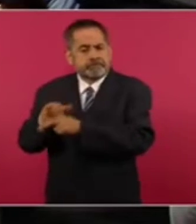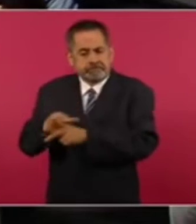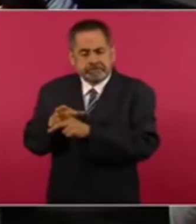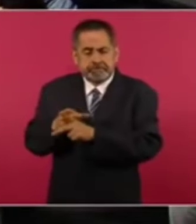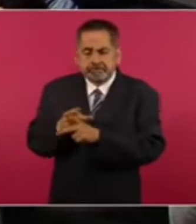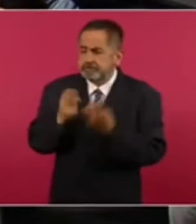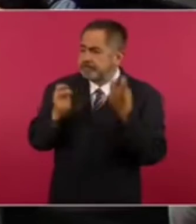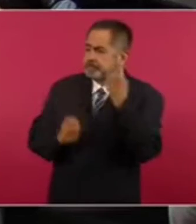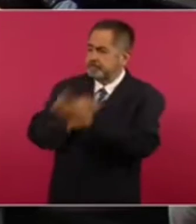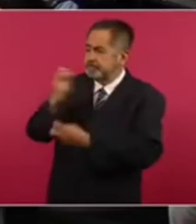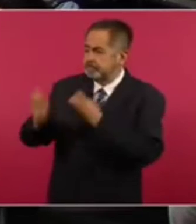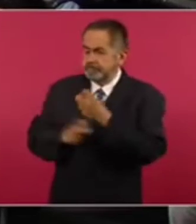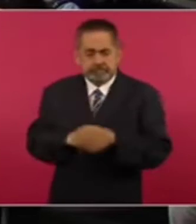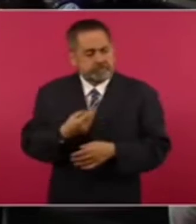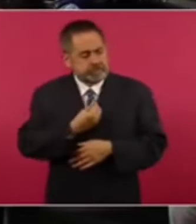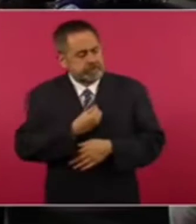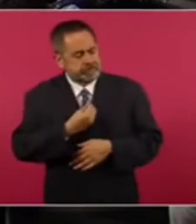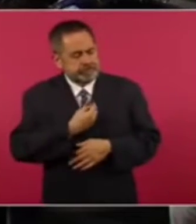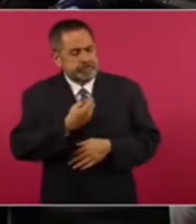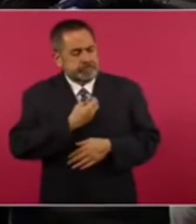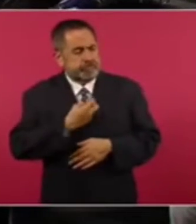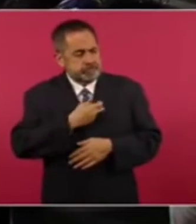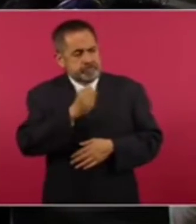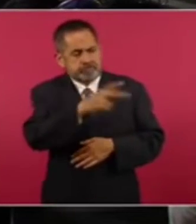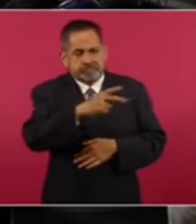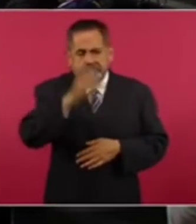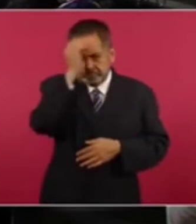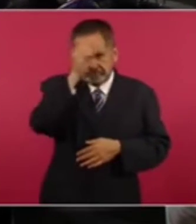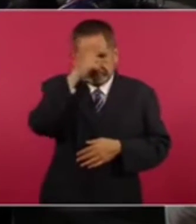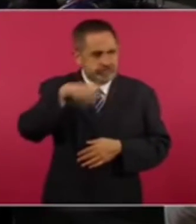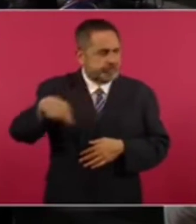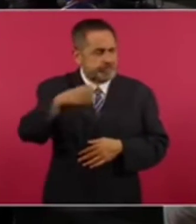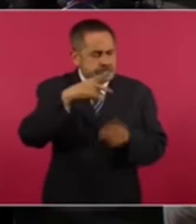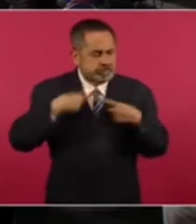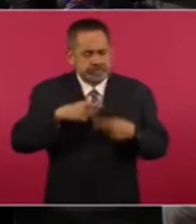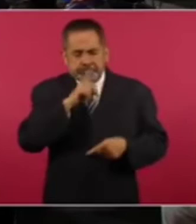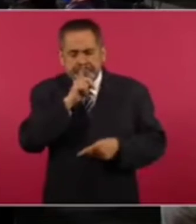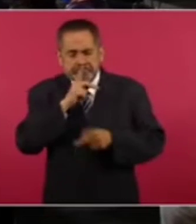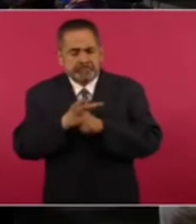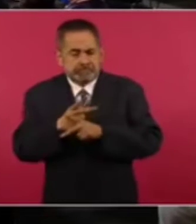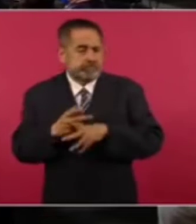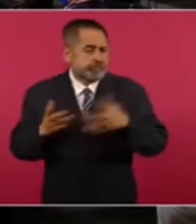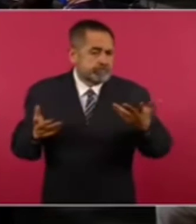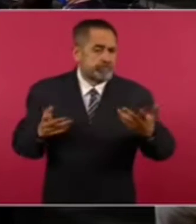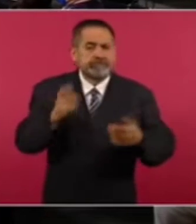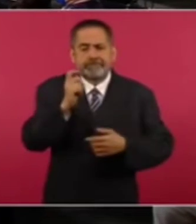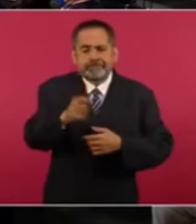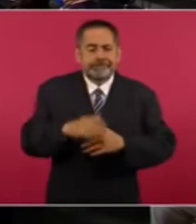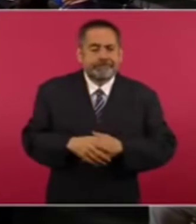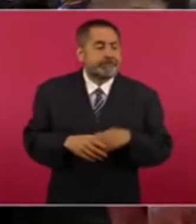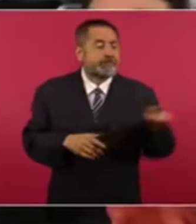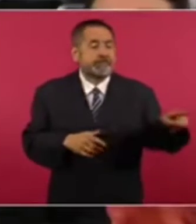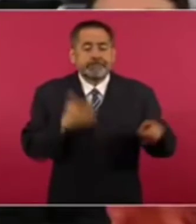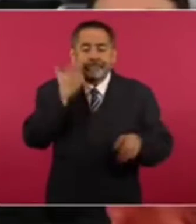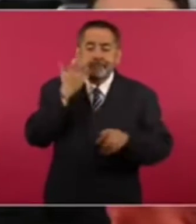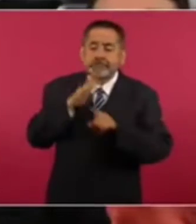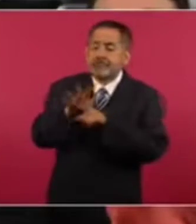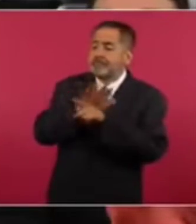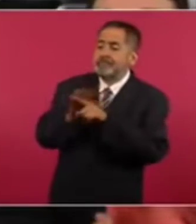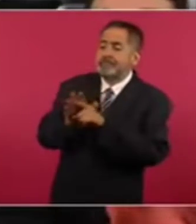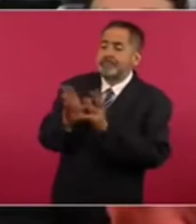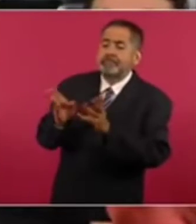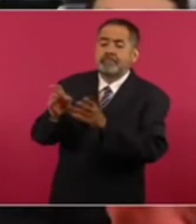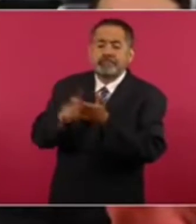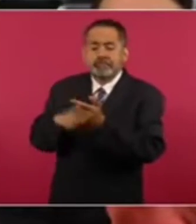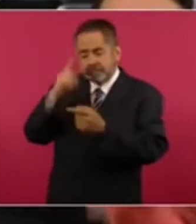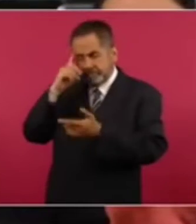sino también hacia la opinión de los ciudadanos. Entonces está tratando de manipular las cosas para dejar